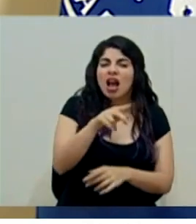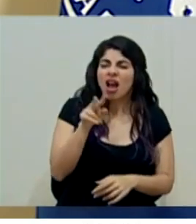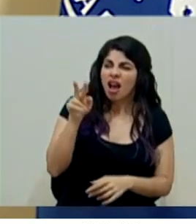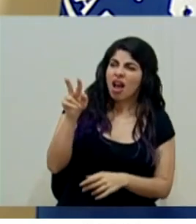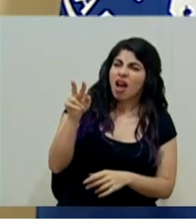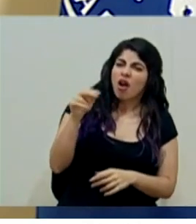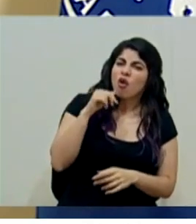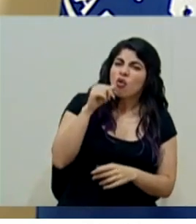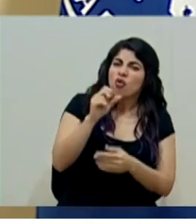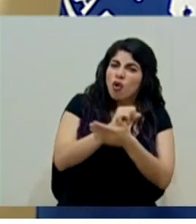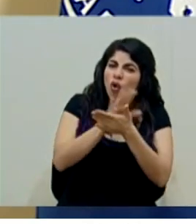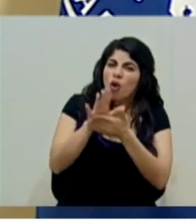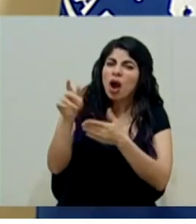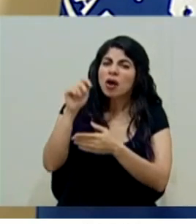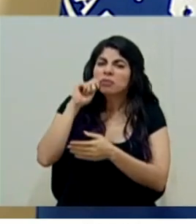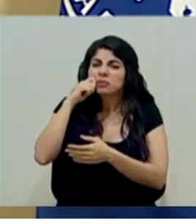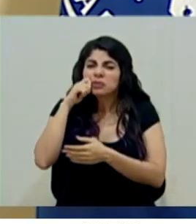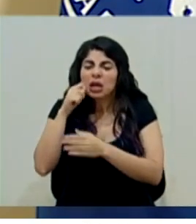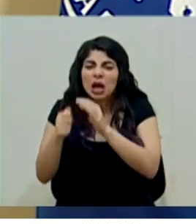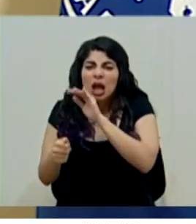transparente y había secretismo.